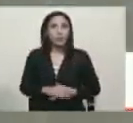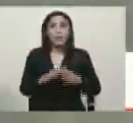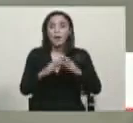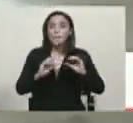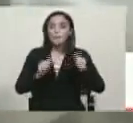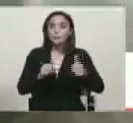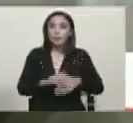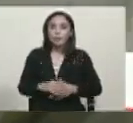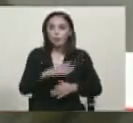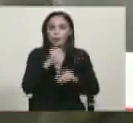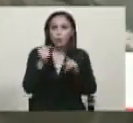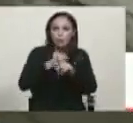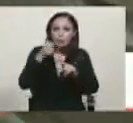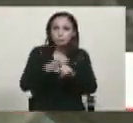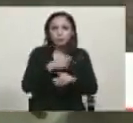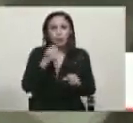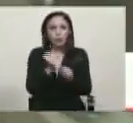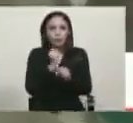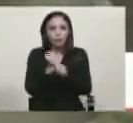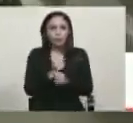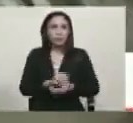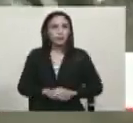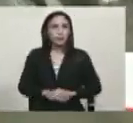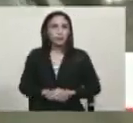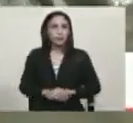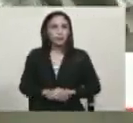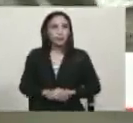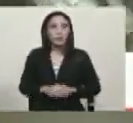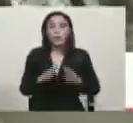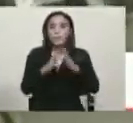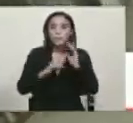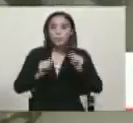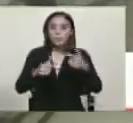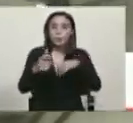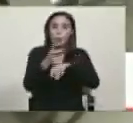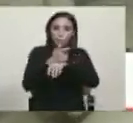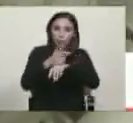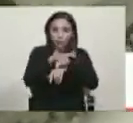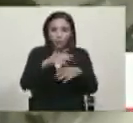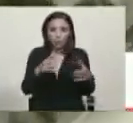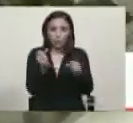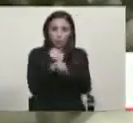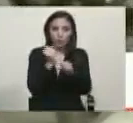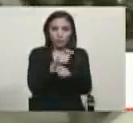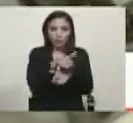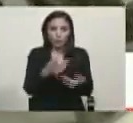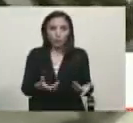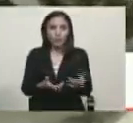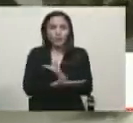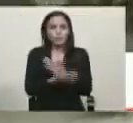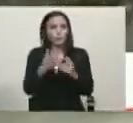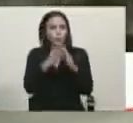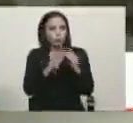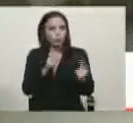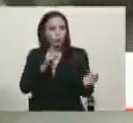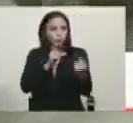batalla de los trabajadores con el propio gobierno regional y, por supuesto, el gobierno nacional, porque hemos tenido